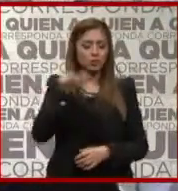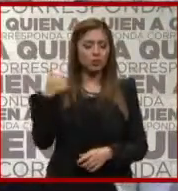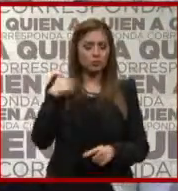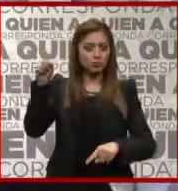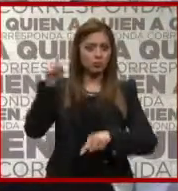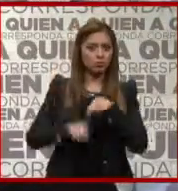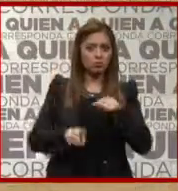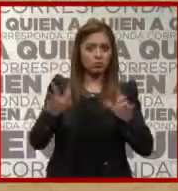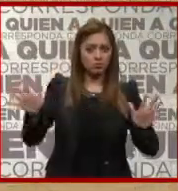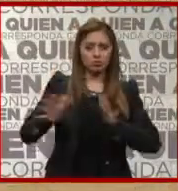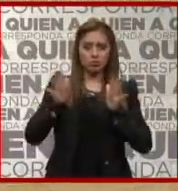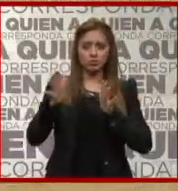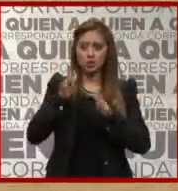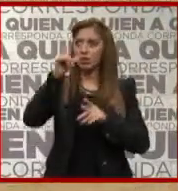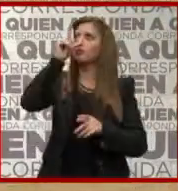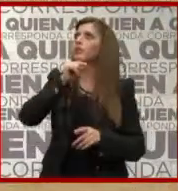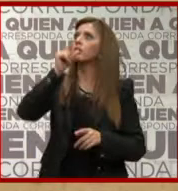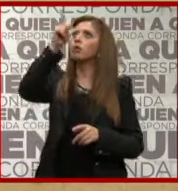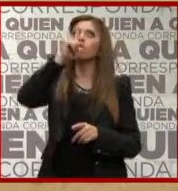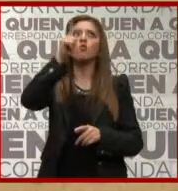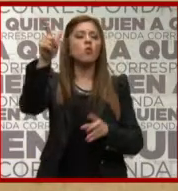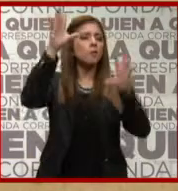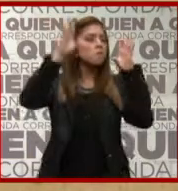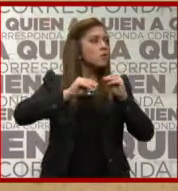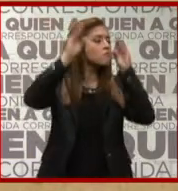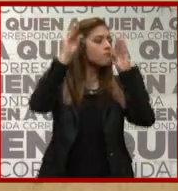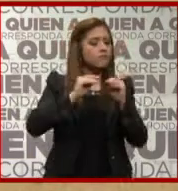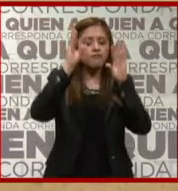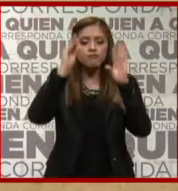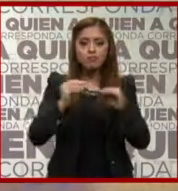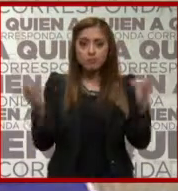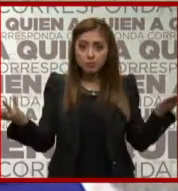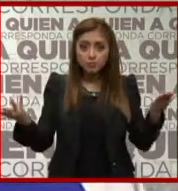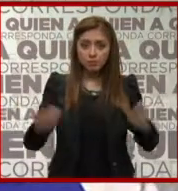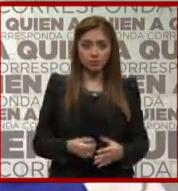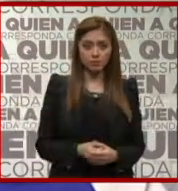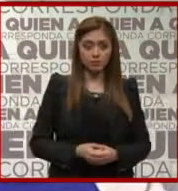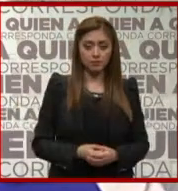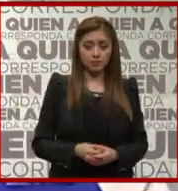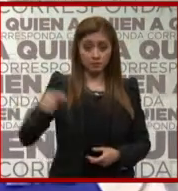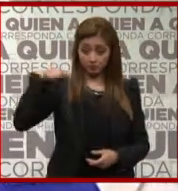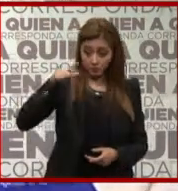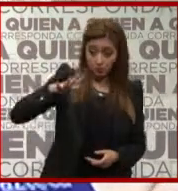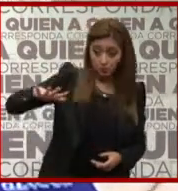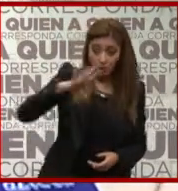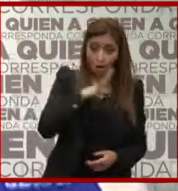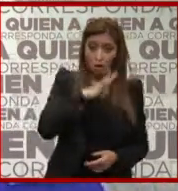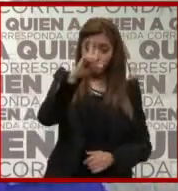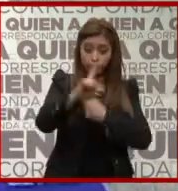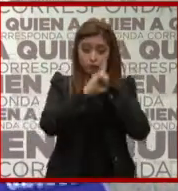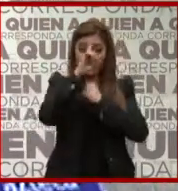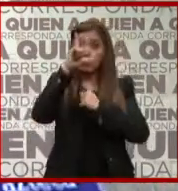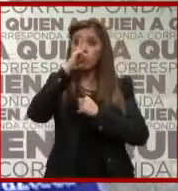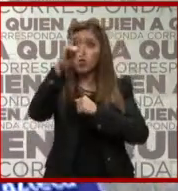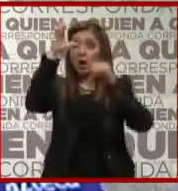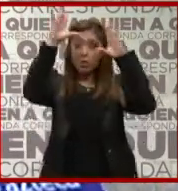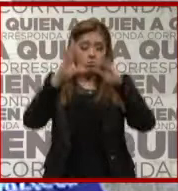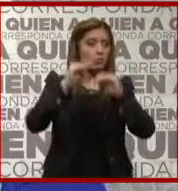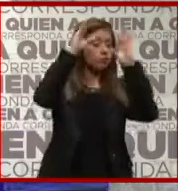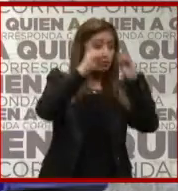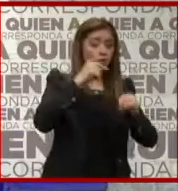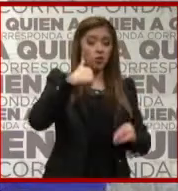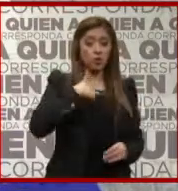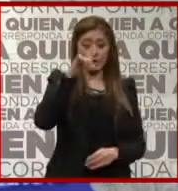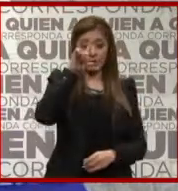ya empezaron las fallas, se va la luz y se va la luz. Tenemos muchas fallas de energía eléctrica. Yo tengo ya 17 años